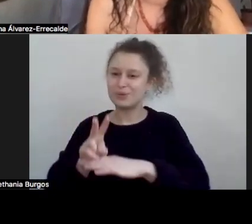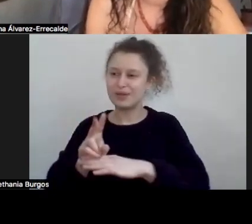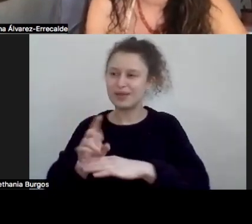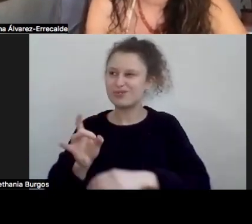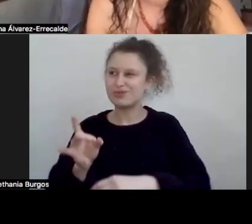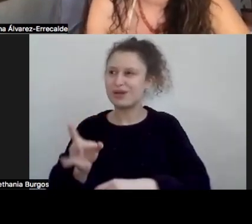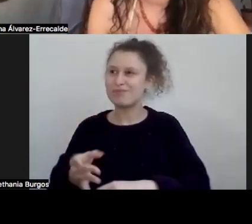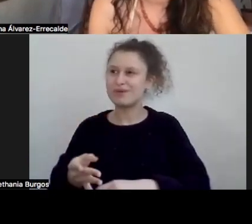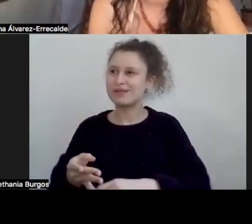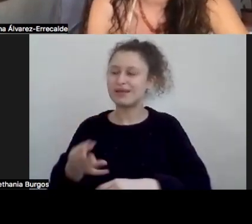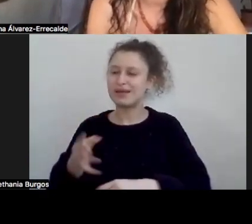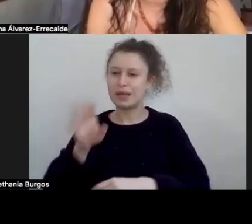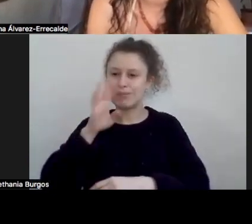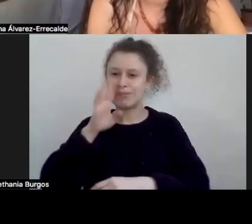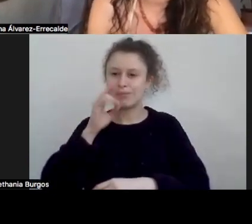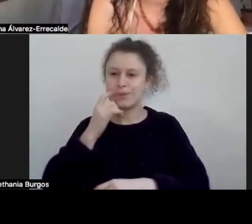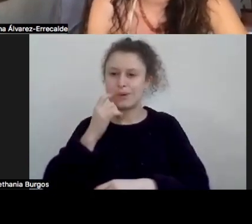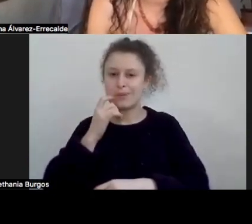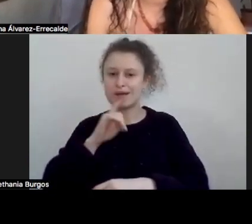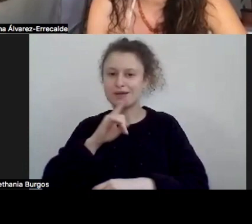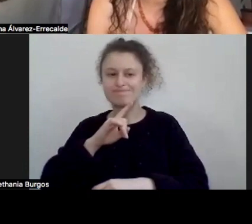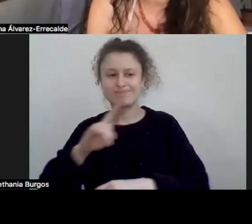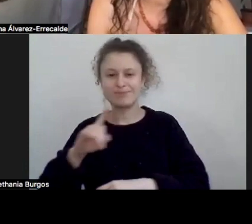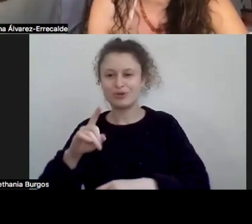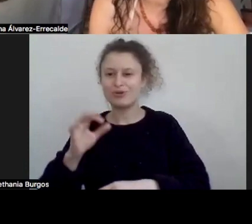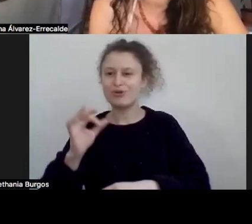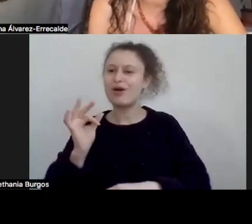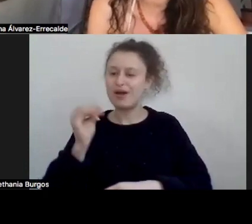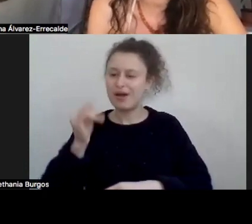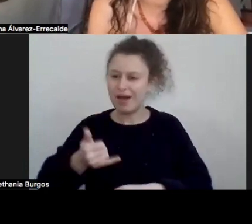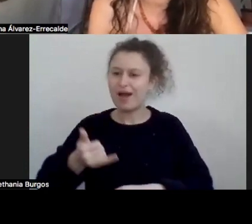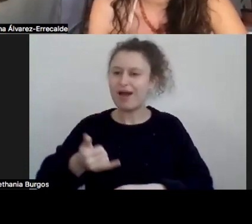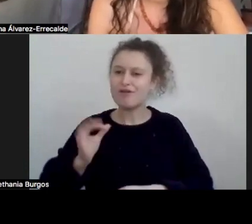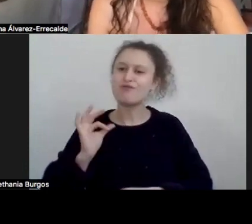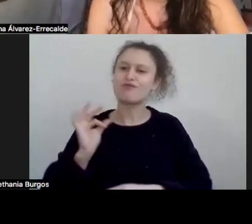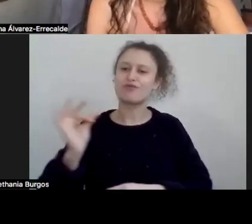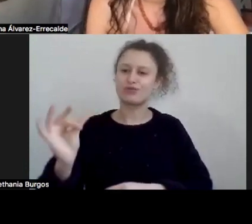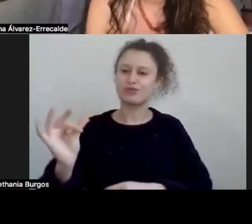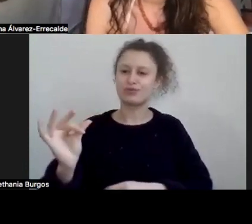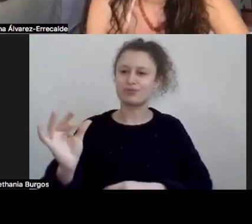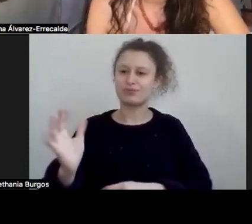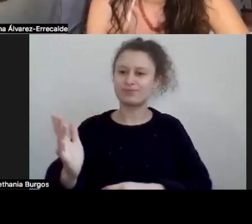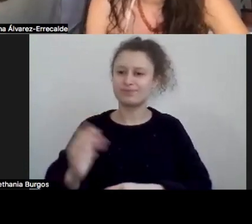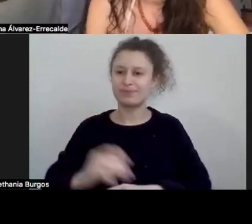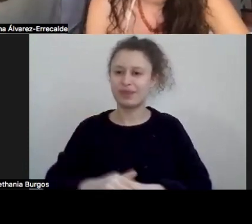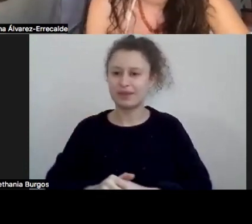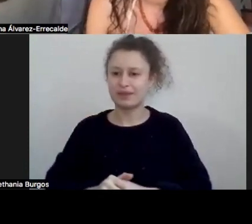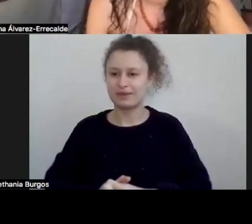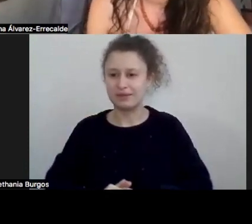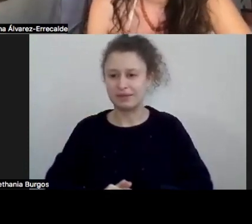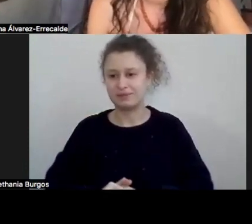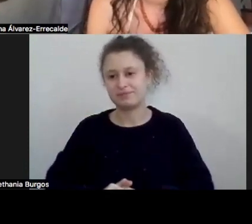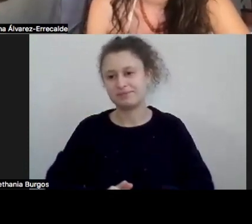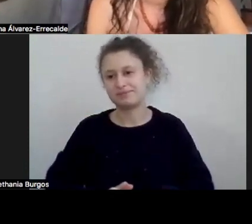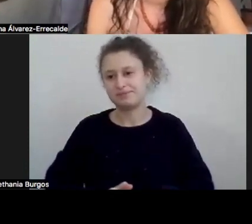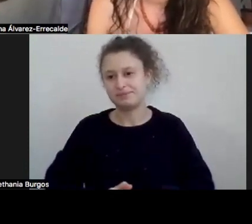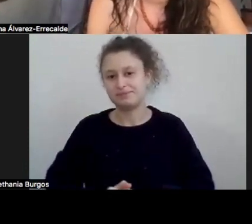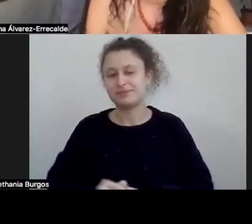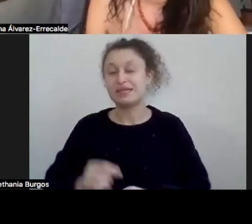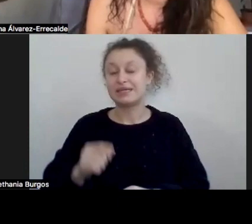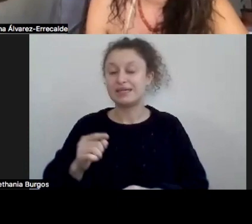tendemos a hacernos responsables de absolutamente todo y hay una parte que es la vida, ¿no? Y esto, claro, me